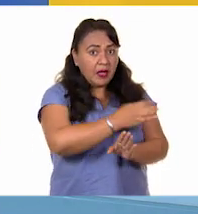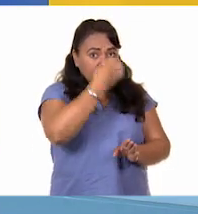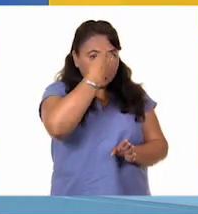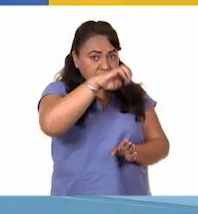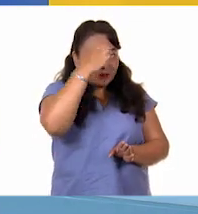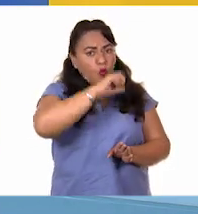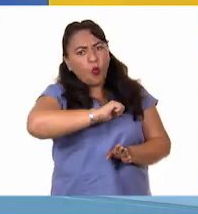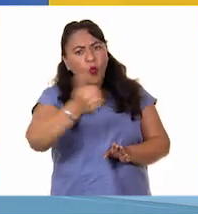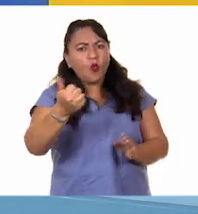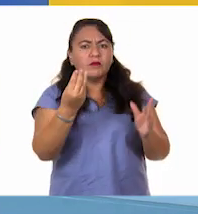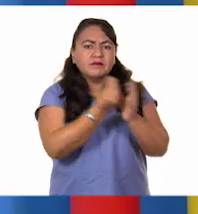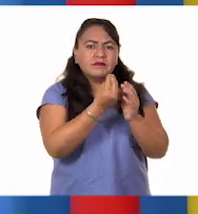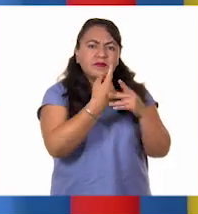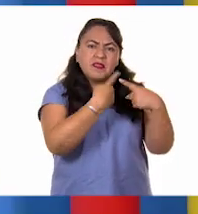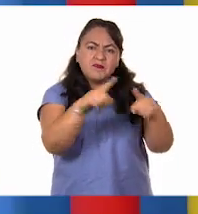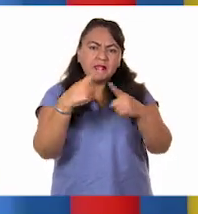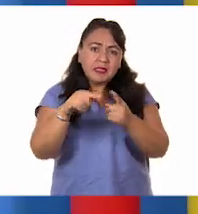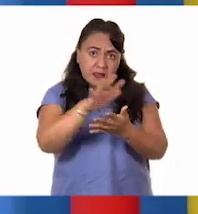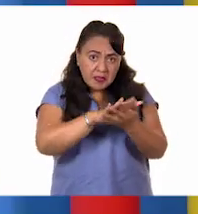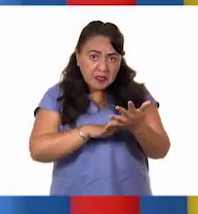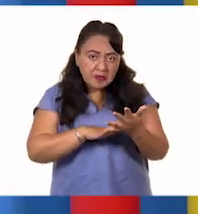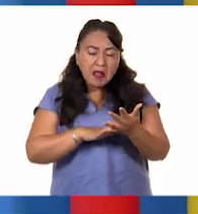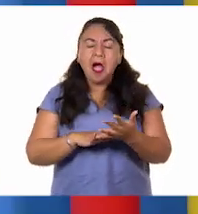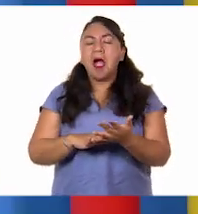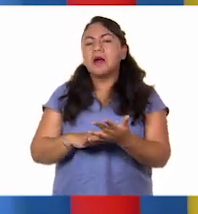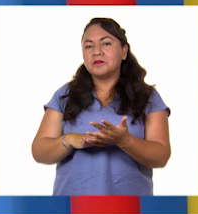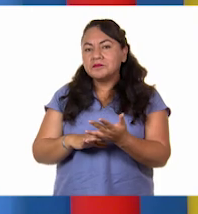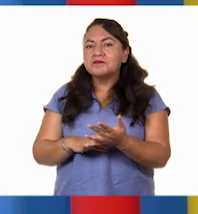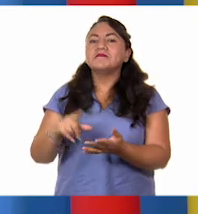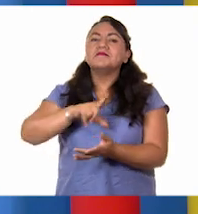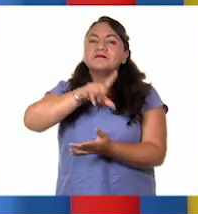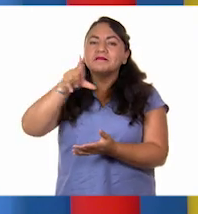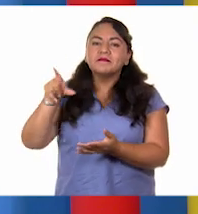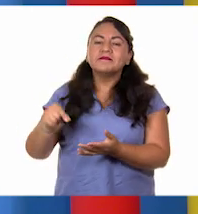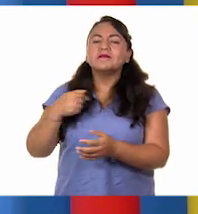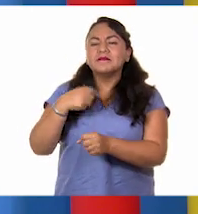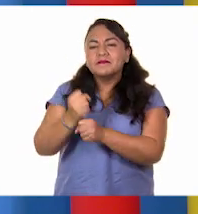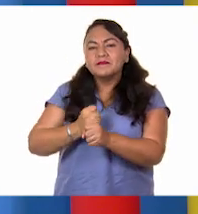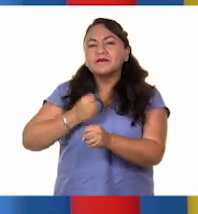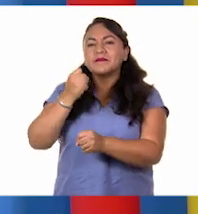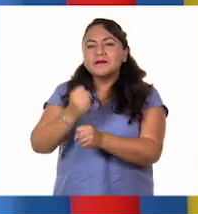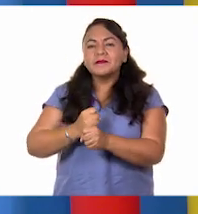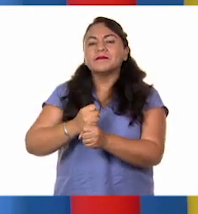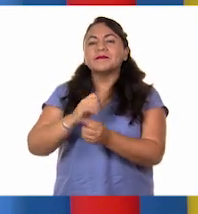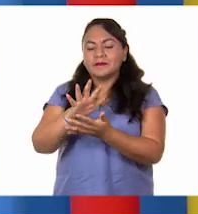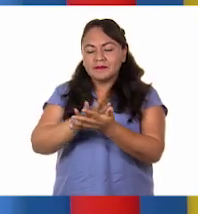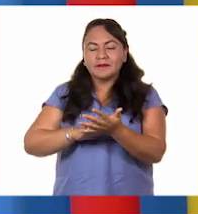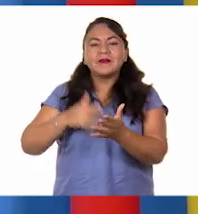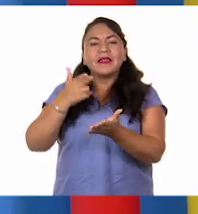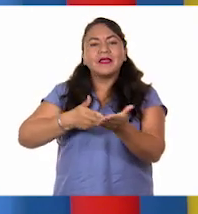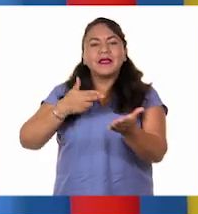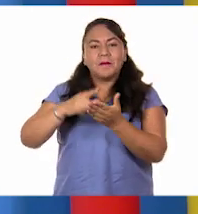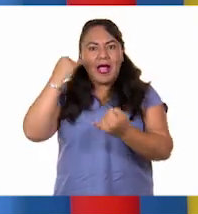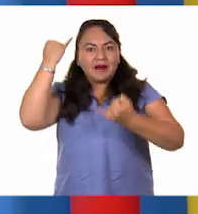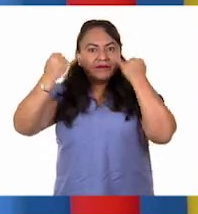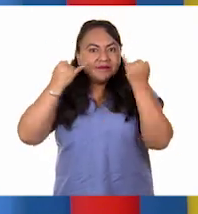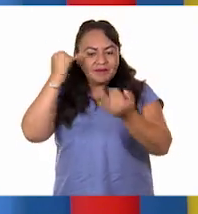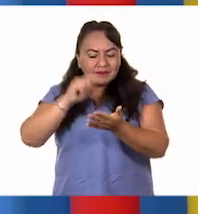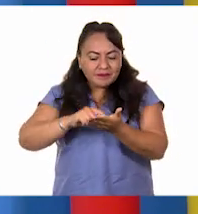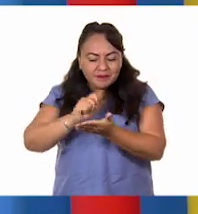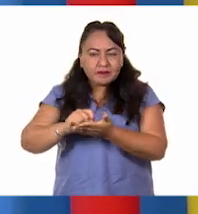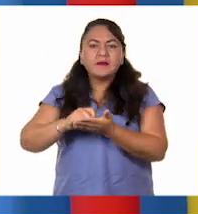con otros tipos de texto? Bueno, después practiqué en un taller de escritura creativa y la idea de